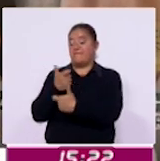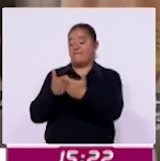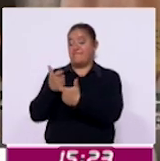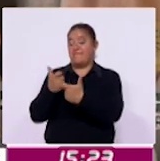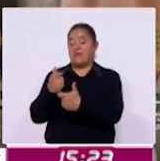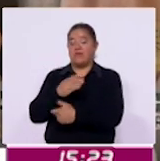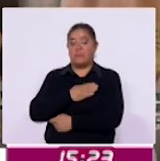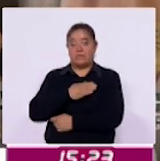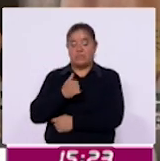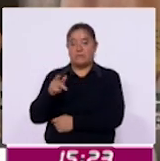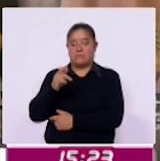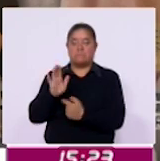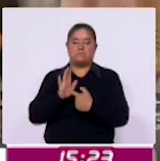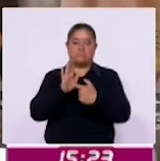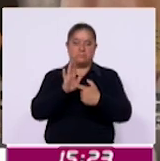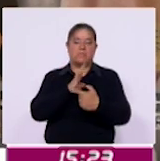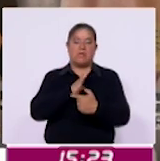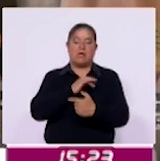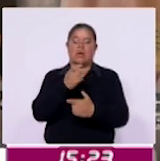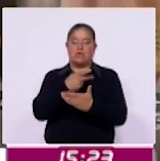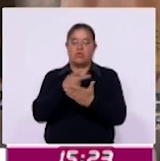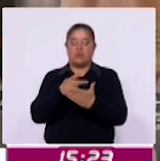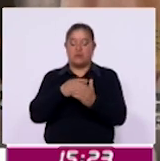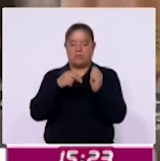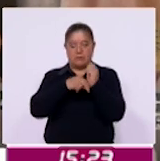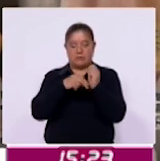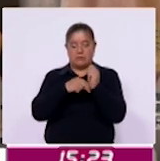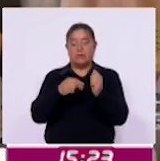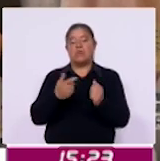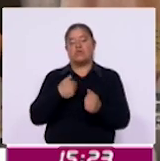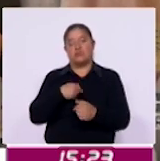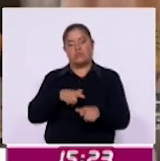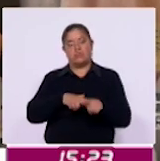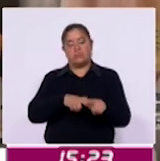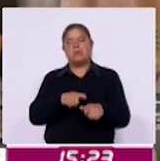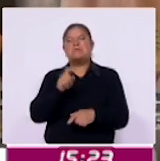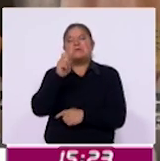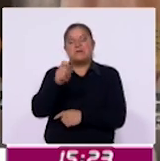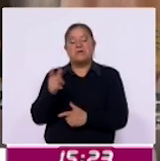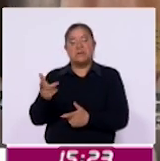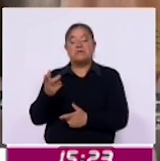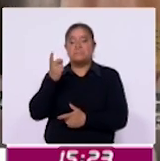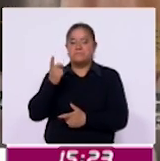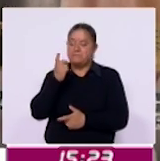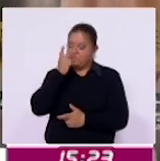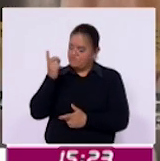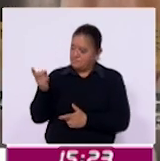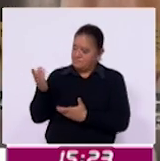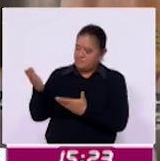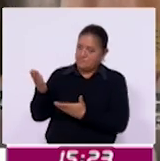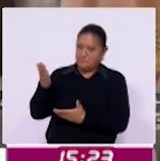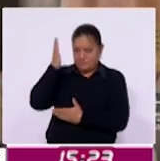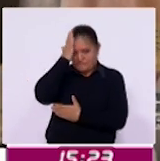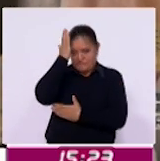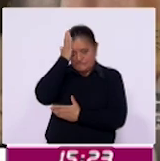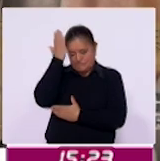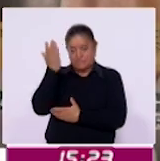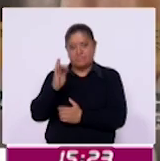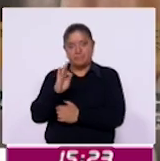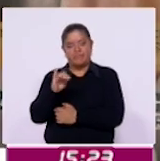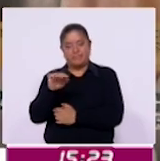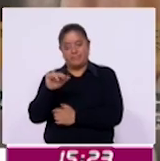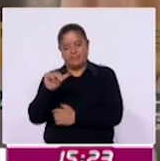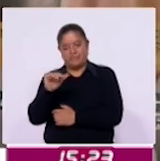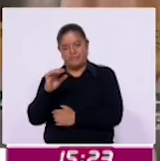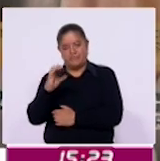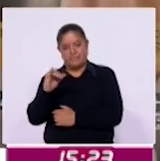presentaron el programa Ahorrando Ando. Y para que nos platique de qué trata este programa, pues se encuentra con nosotros el gerente de la financiera. ¿Cómo está? Muy buena